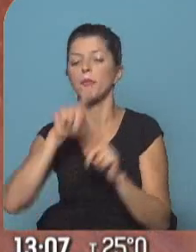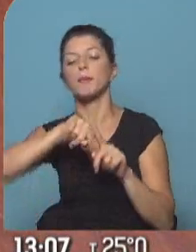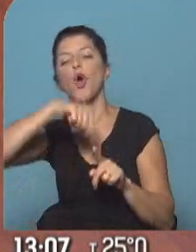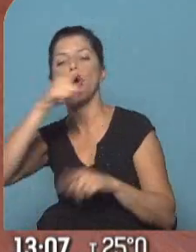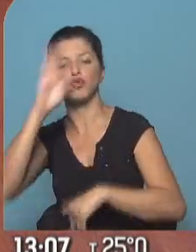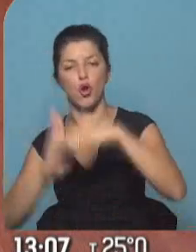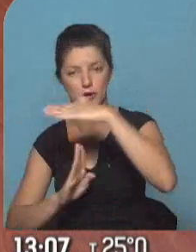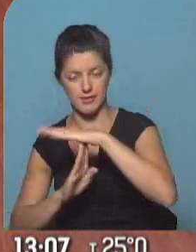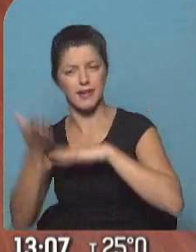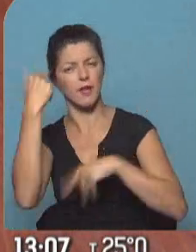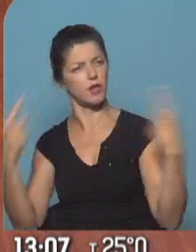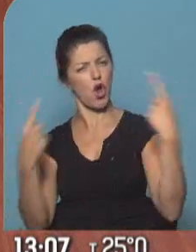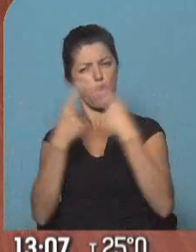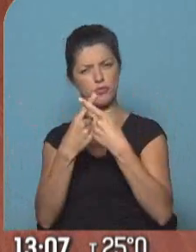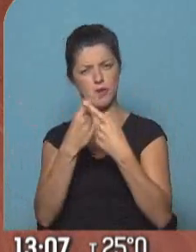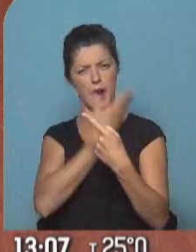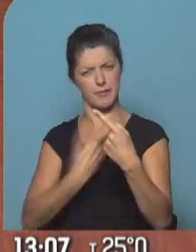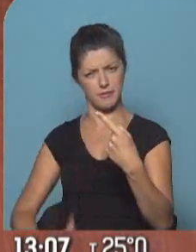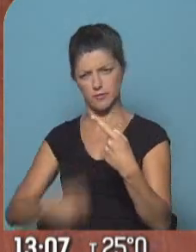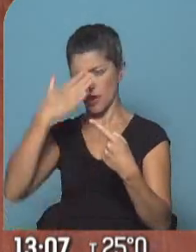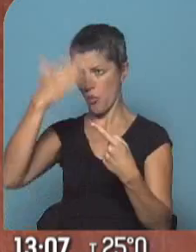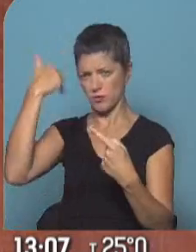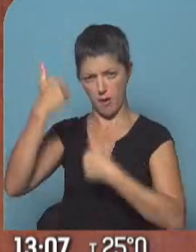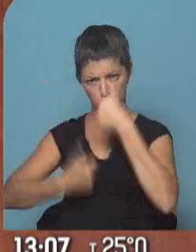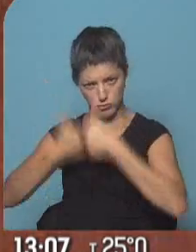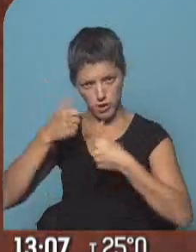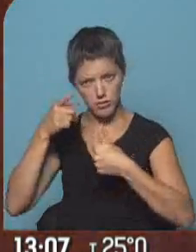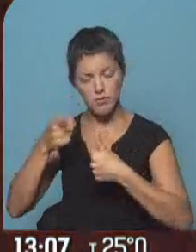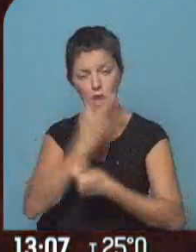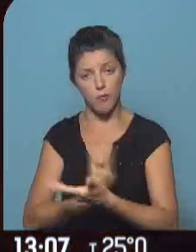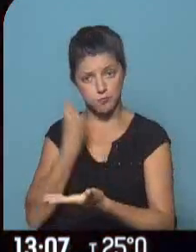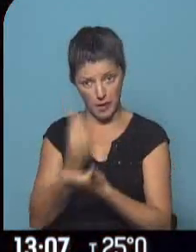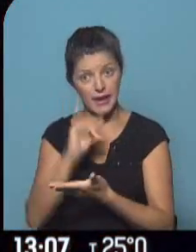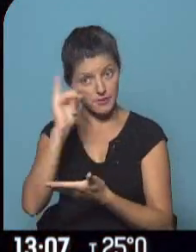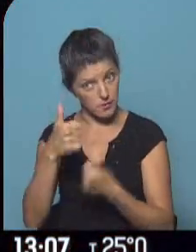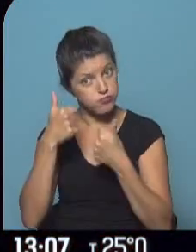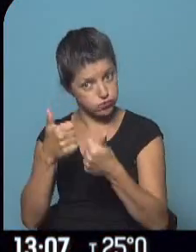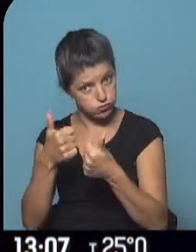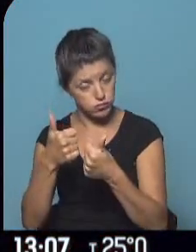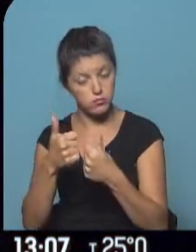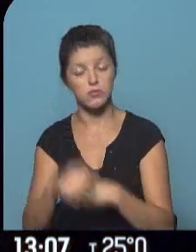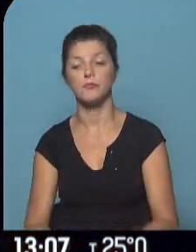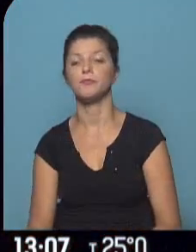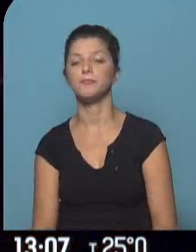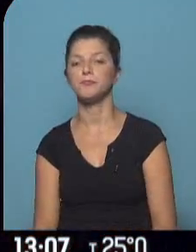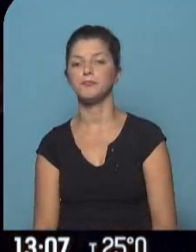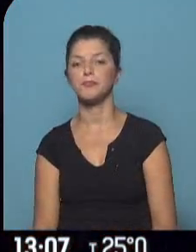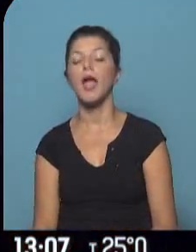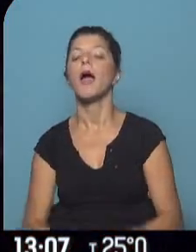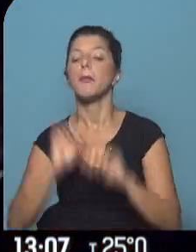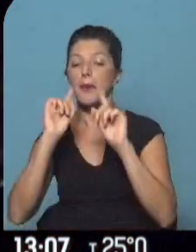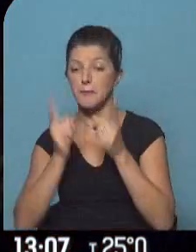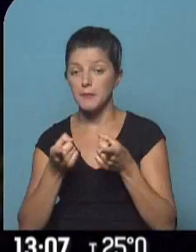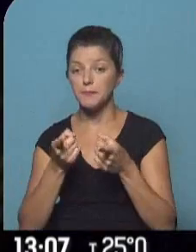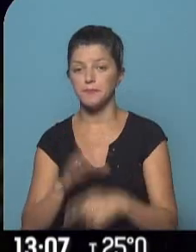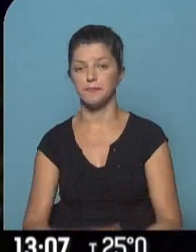que enfrentó a Rouhani en la última elección presidencial, que sí tiene algunas credenciales, y hay otros líderes muchísimo más conservadores de esa manera. Aparte, Ahmadinejad,